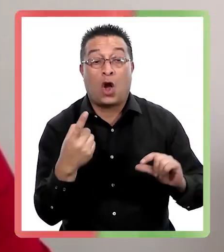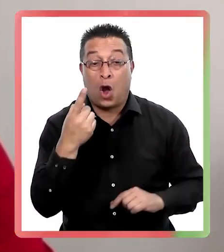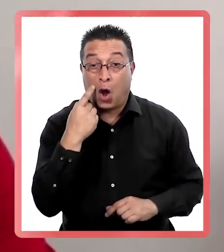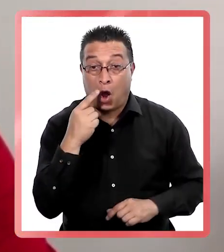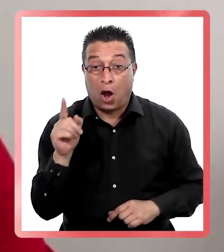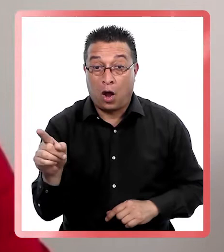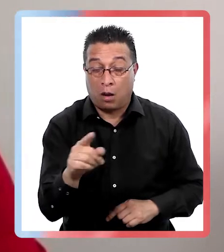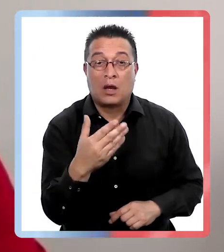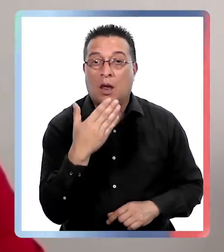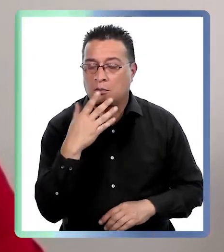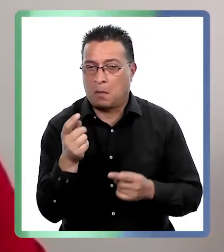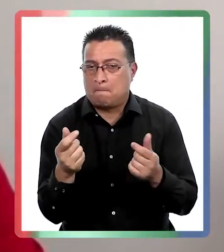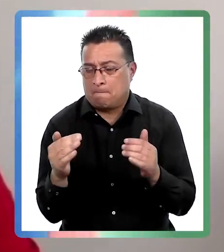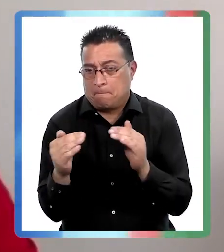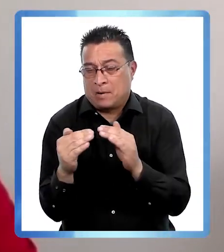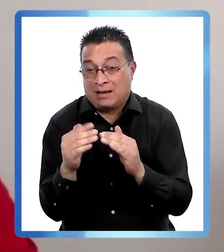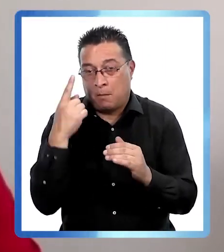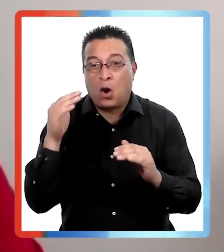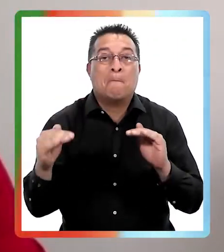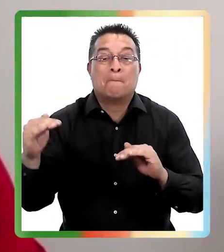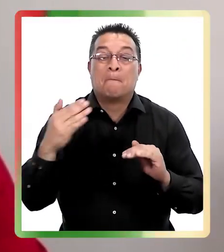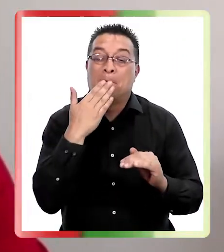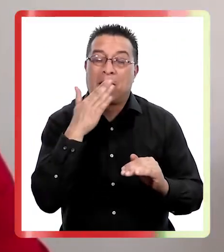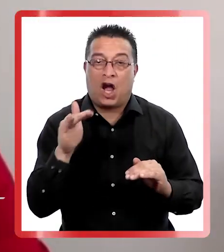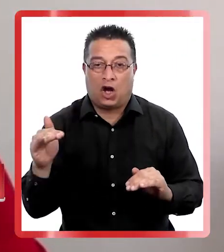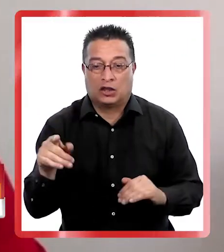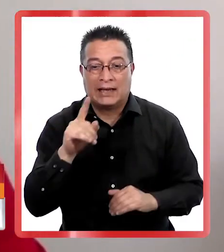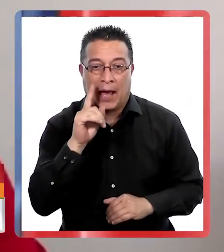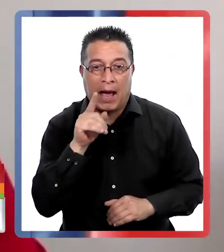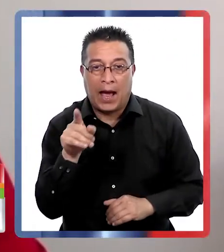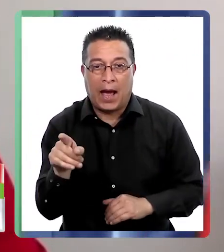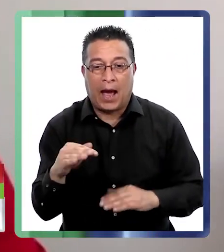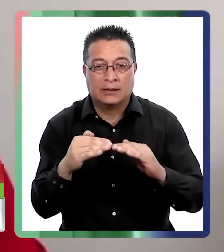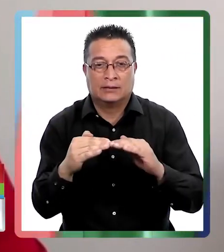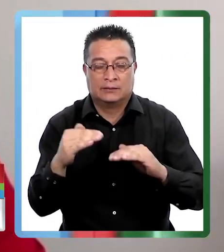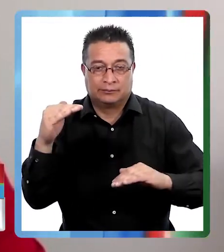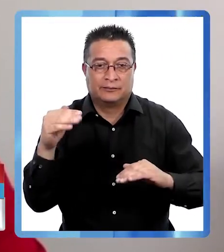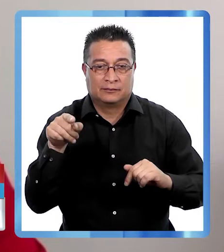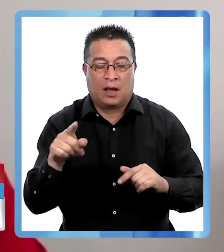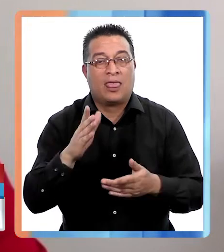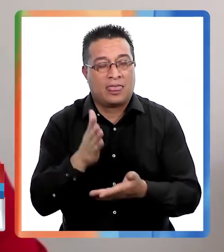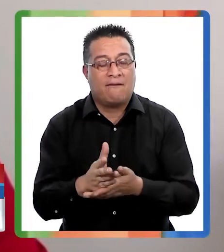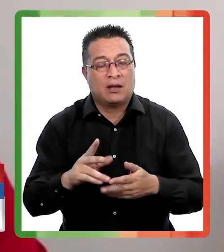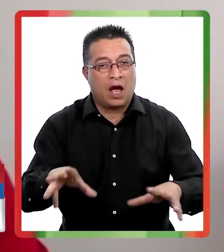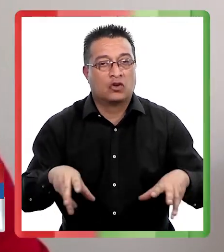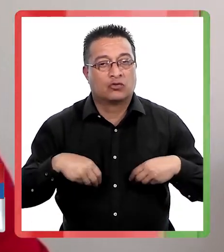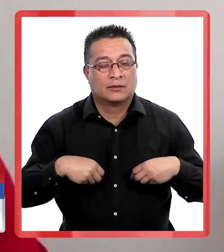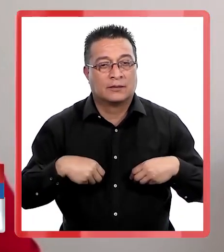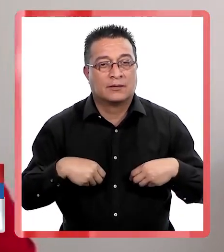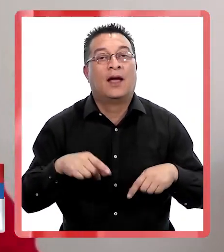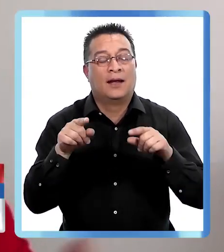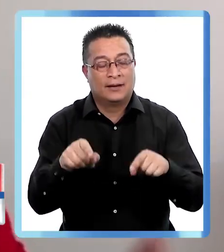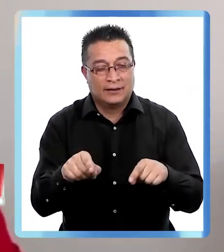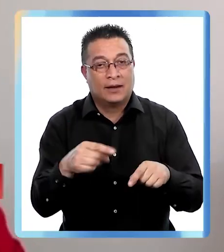tampoco es tan distinto, es tanto más mejor, digamos, pero hay sí una brecha de género también que vamos a tener que abordar. Y